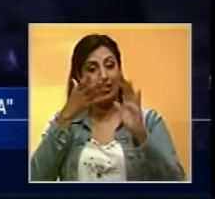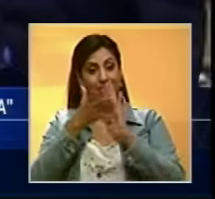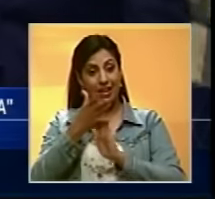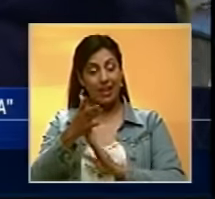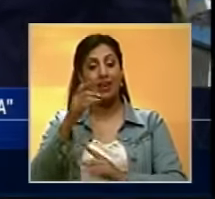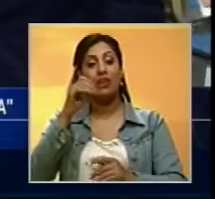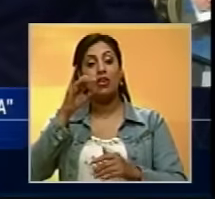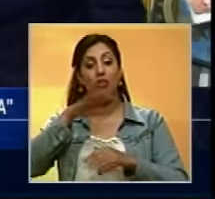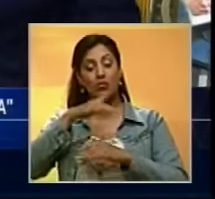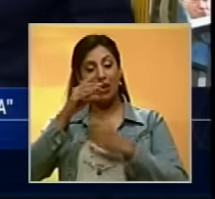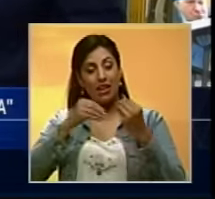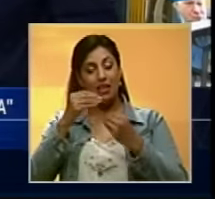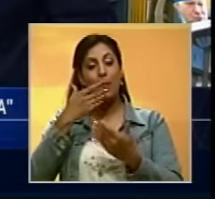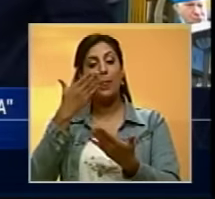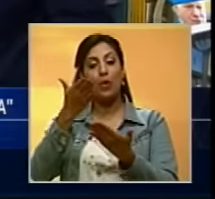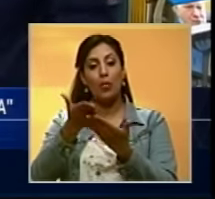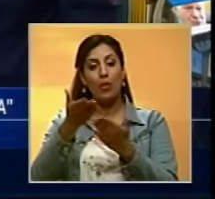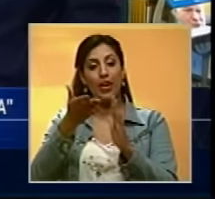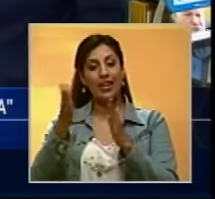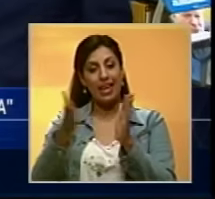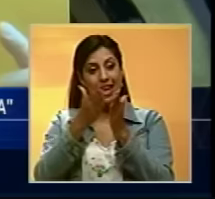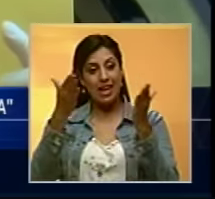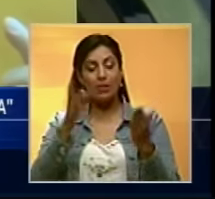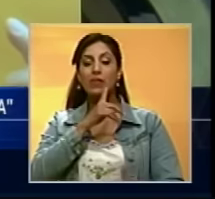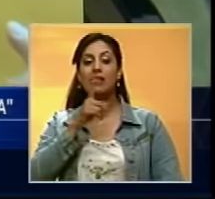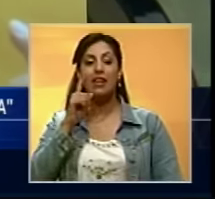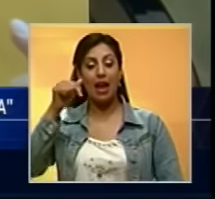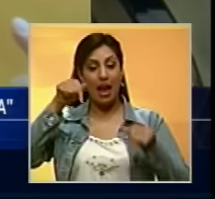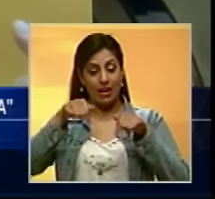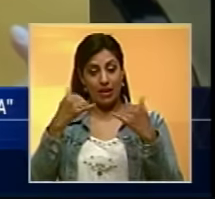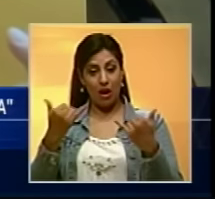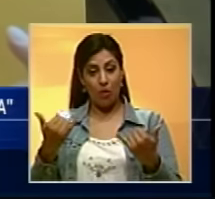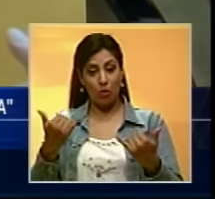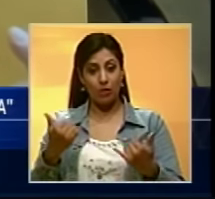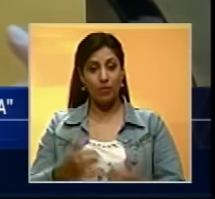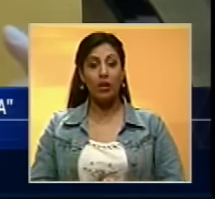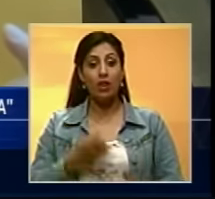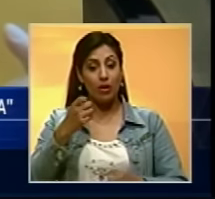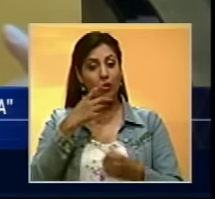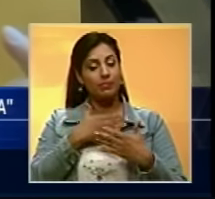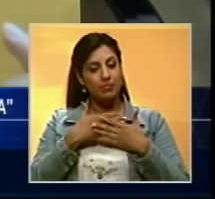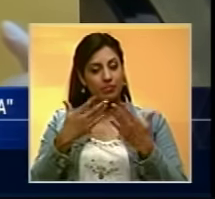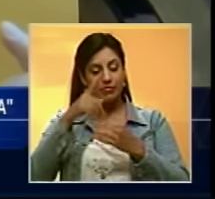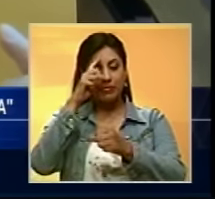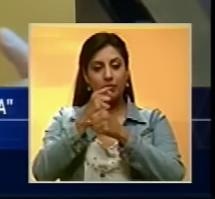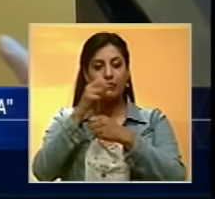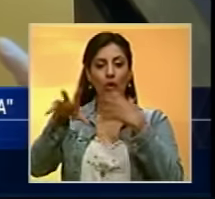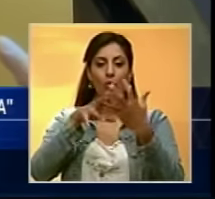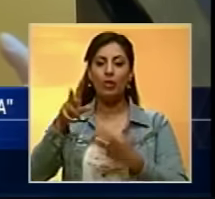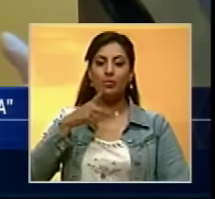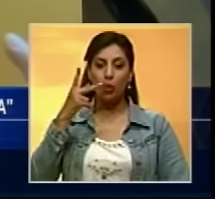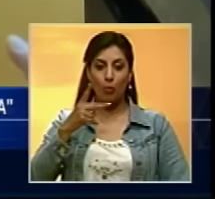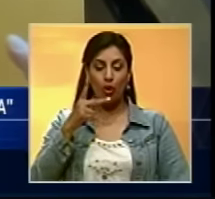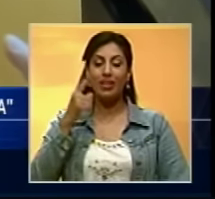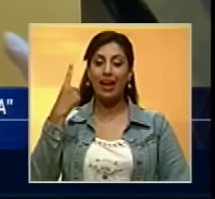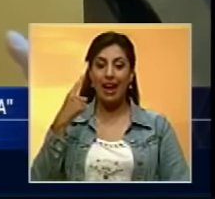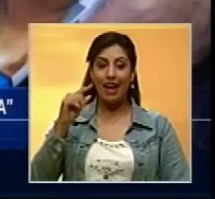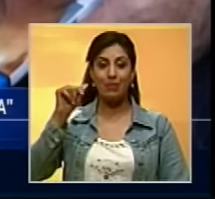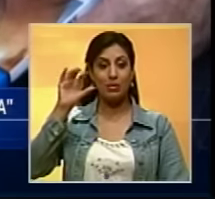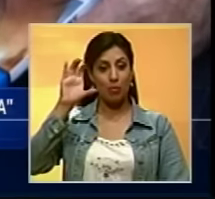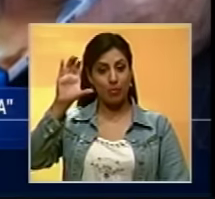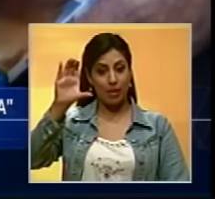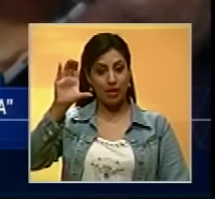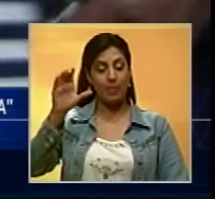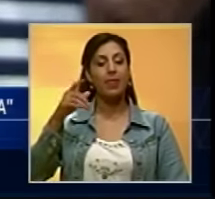ofreció Fernández durante la presentación de su libro titulado Aquí y ahora el cual aborda los problemas políticos que existen en el